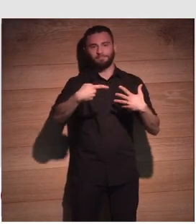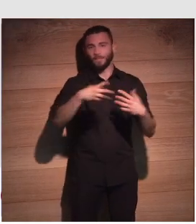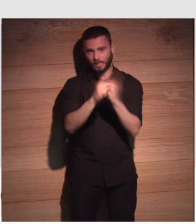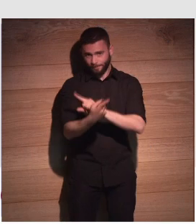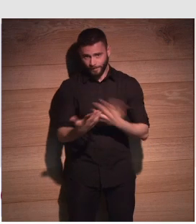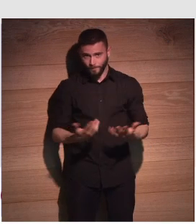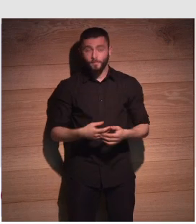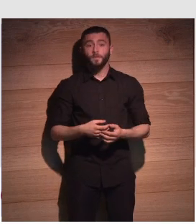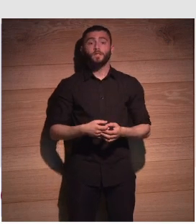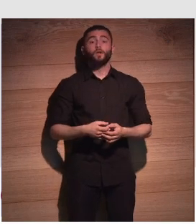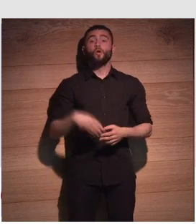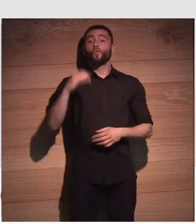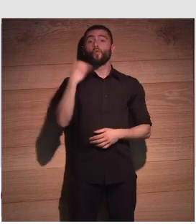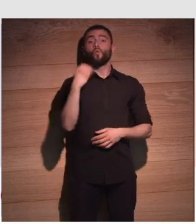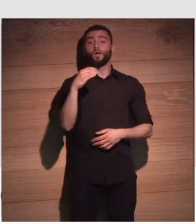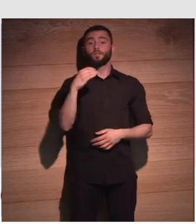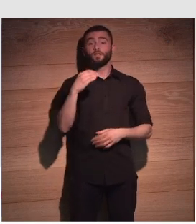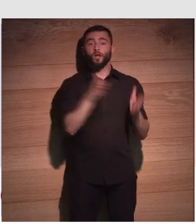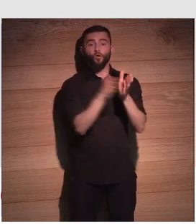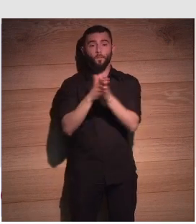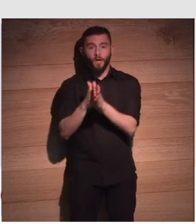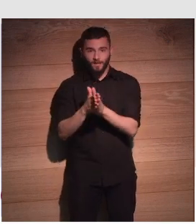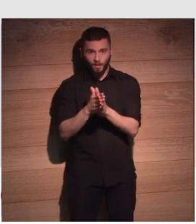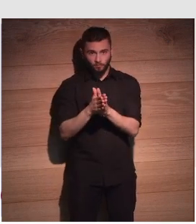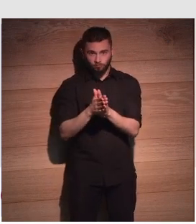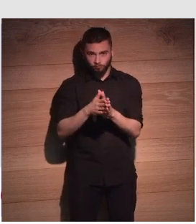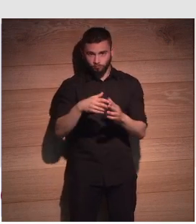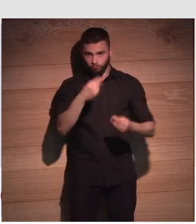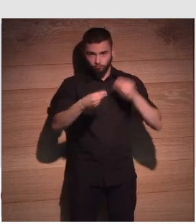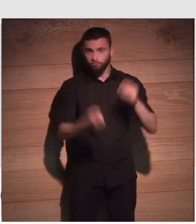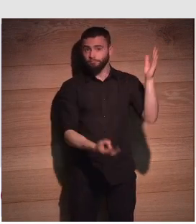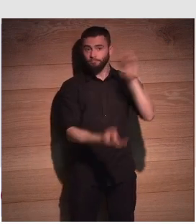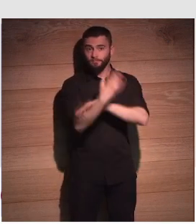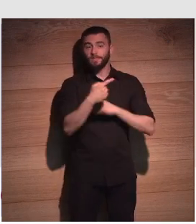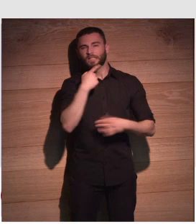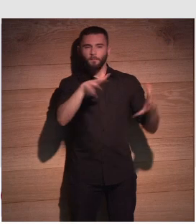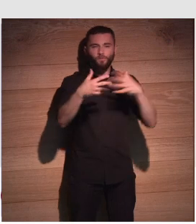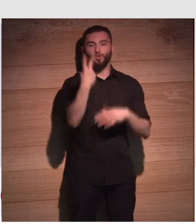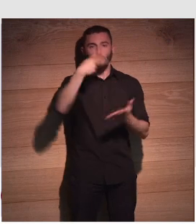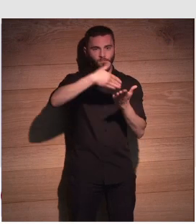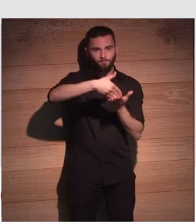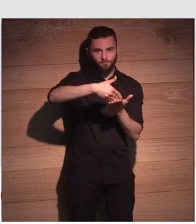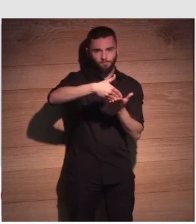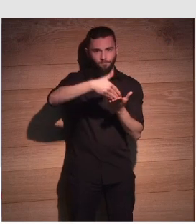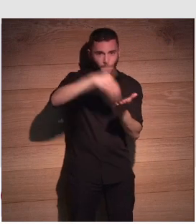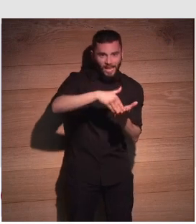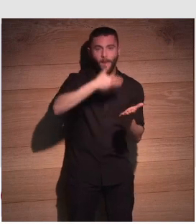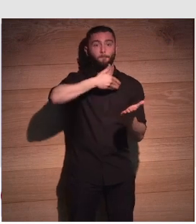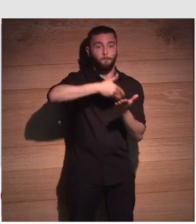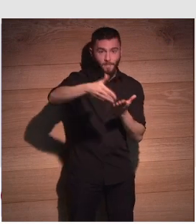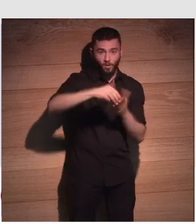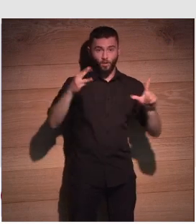cuenta que unos compañeros nuestros hicieron, se estima que hay unos 2.000 millones de sitios web a día de hoy en